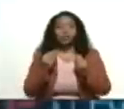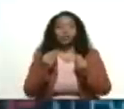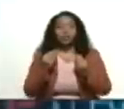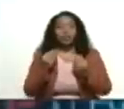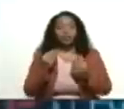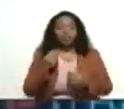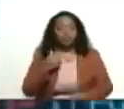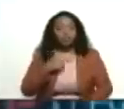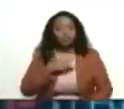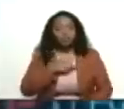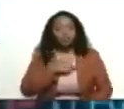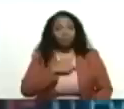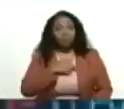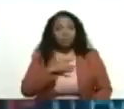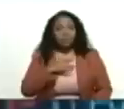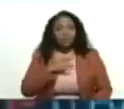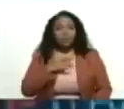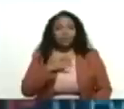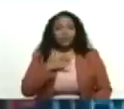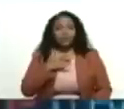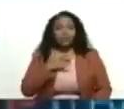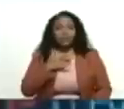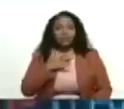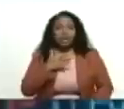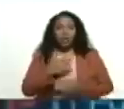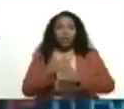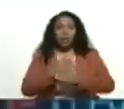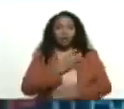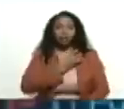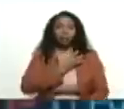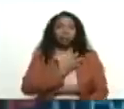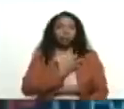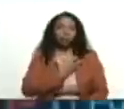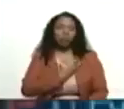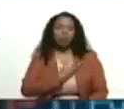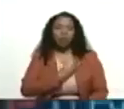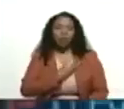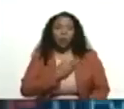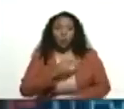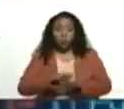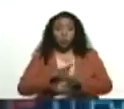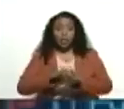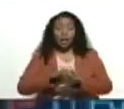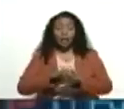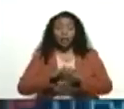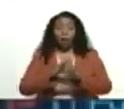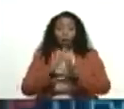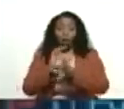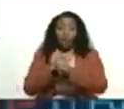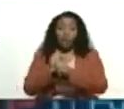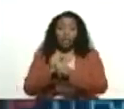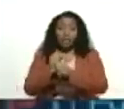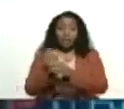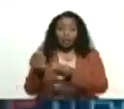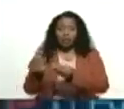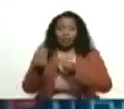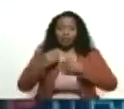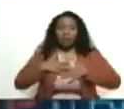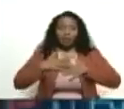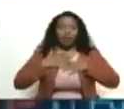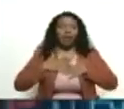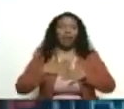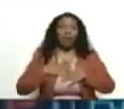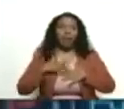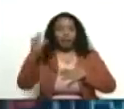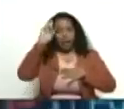nosotros nos sentíamos embargados por la confianza que da la razón,